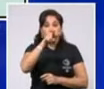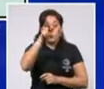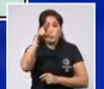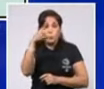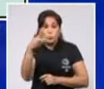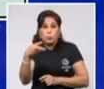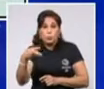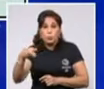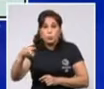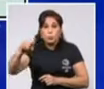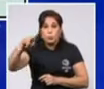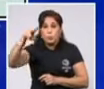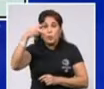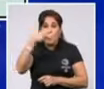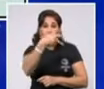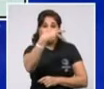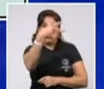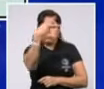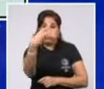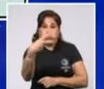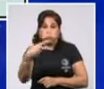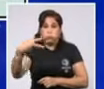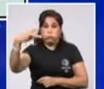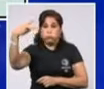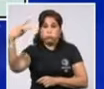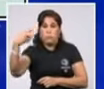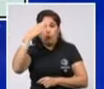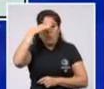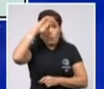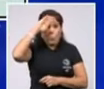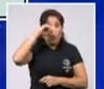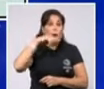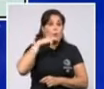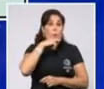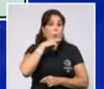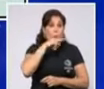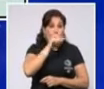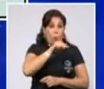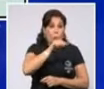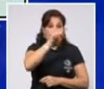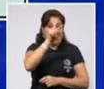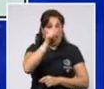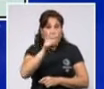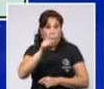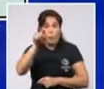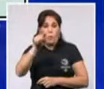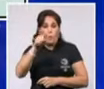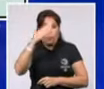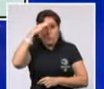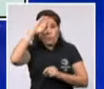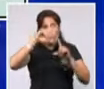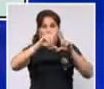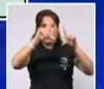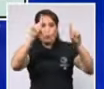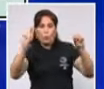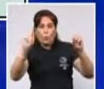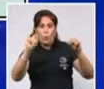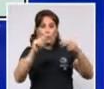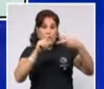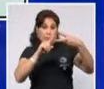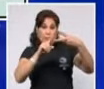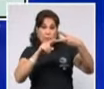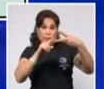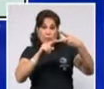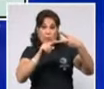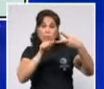casos más es Cuba, que tiene reflejado todos los casos del país. En segundo lugar